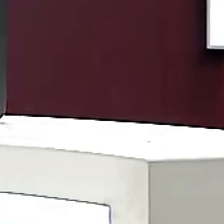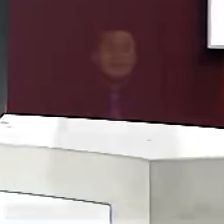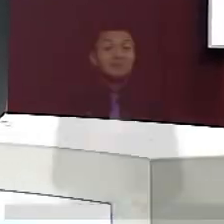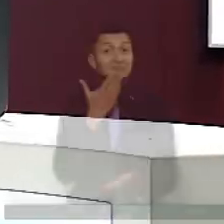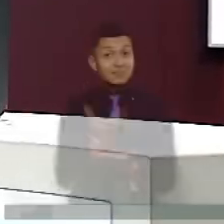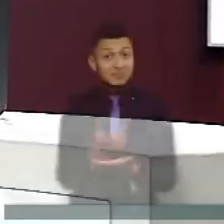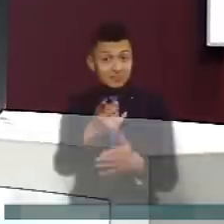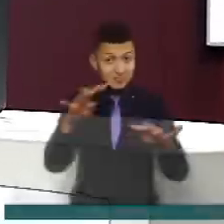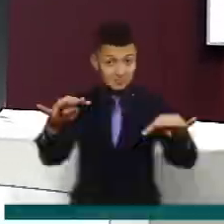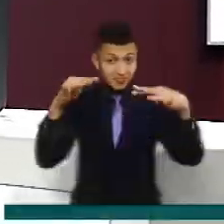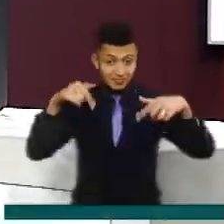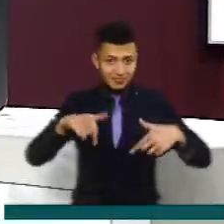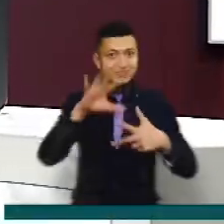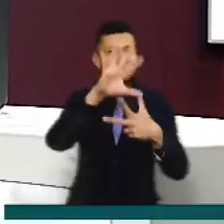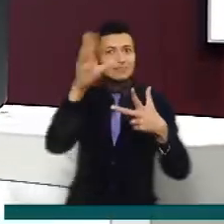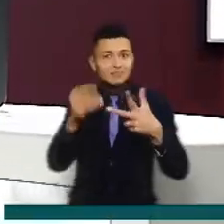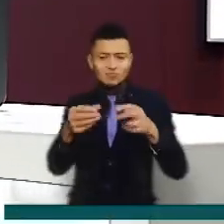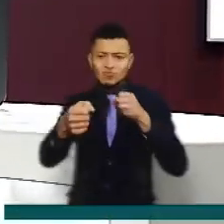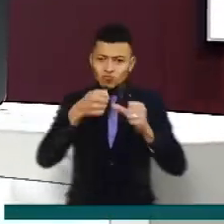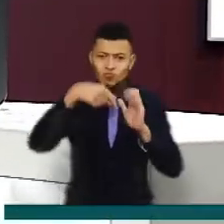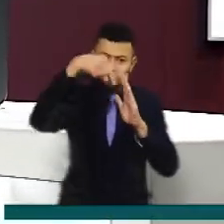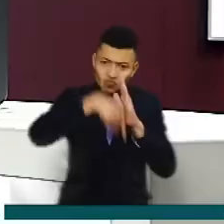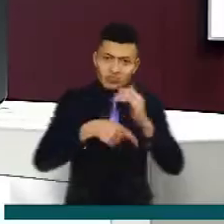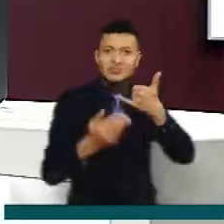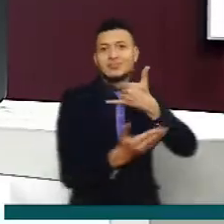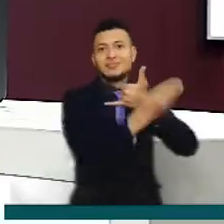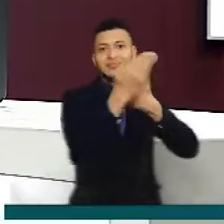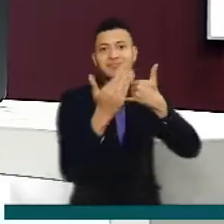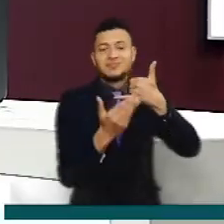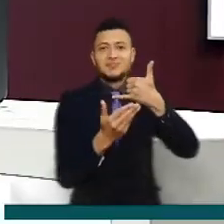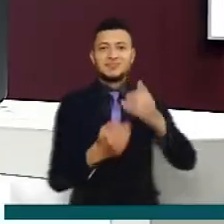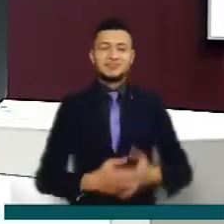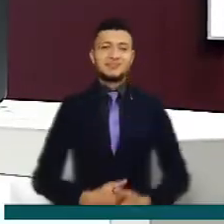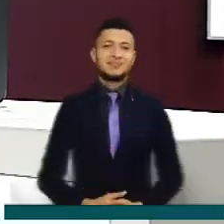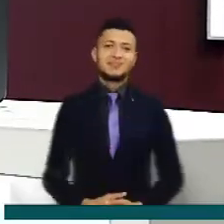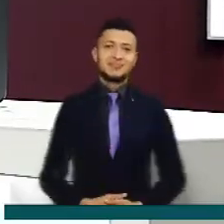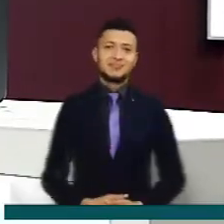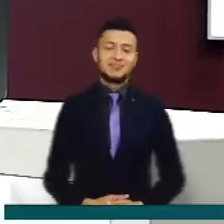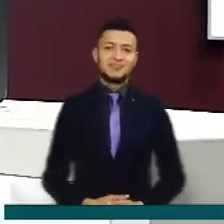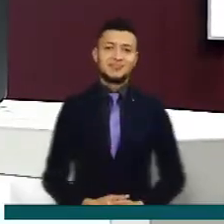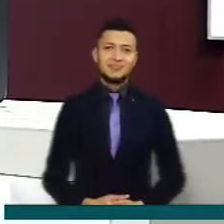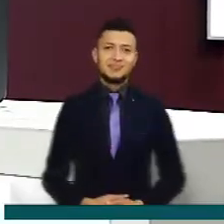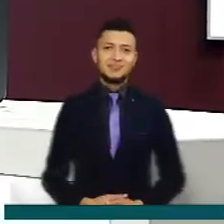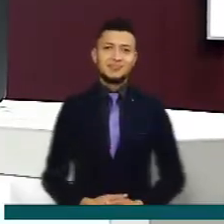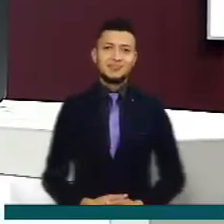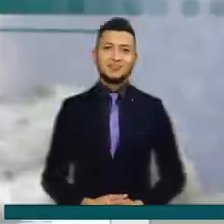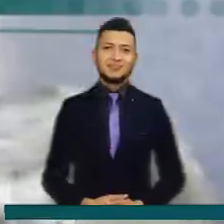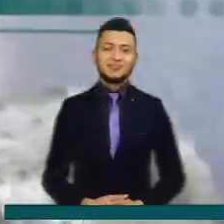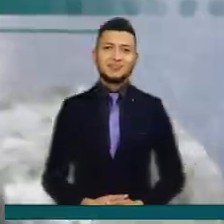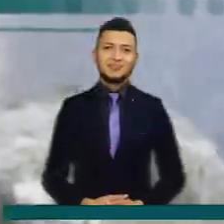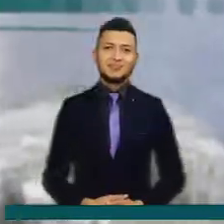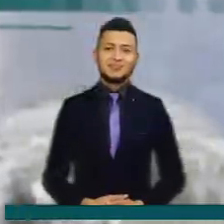Gracias por continuar con nosotros en Enlace 13, periodismo a profundidad en nuestras regiones.